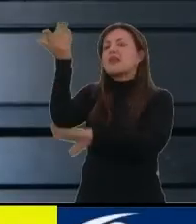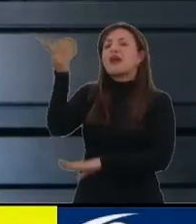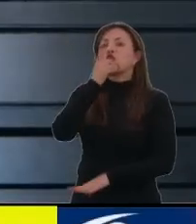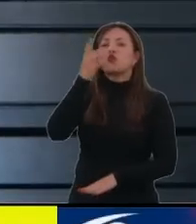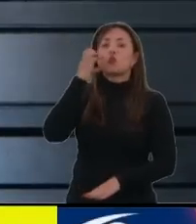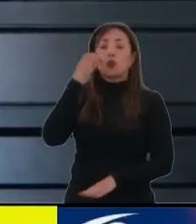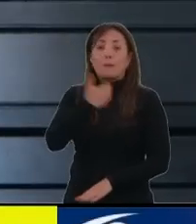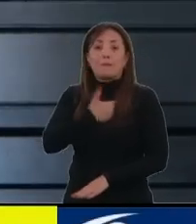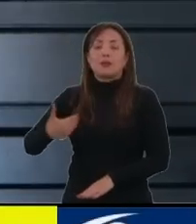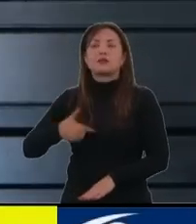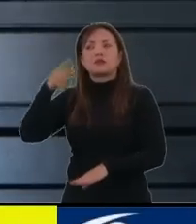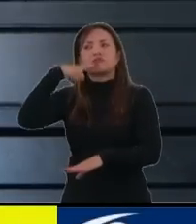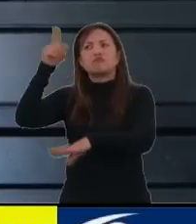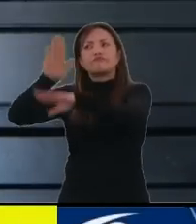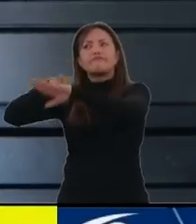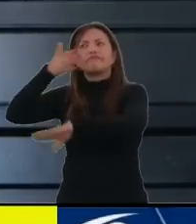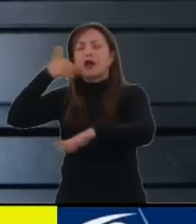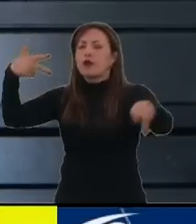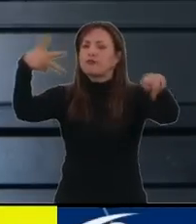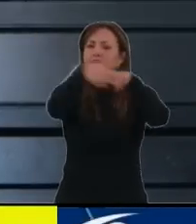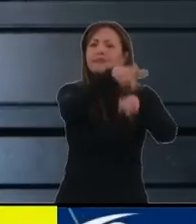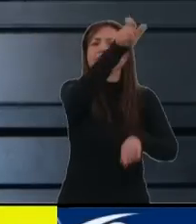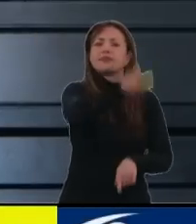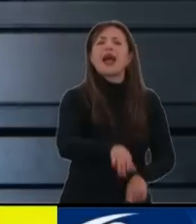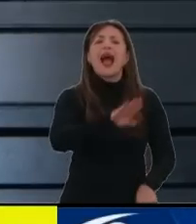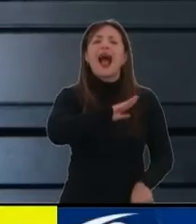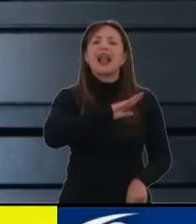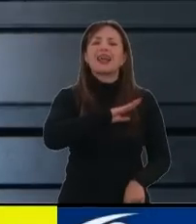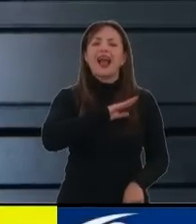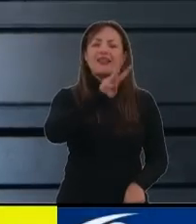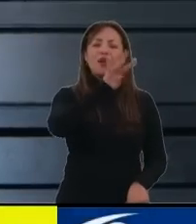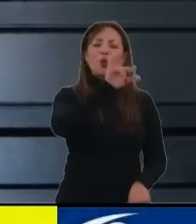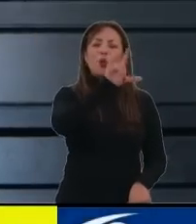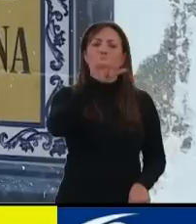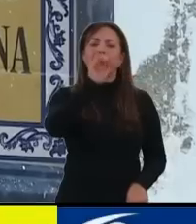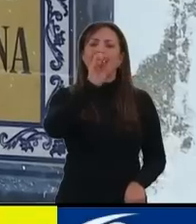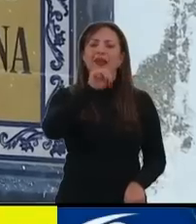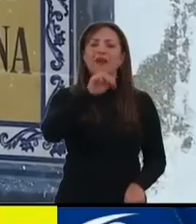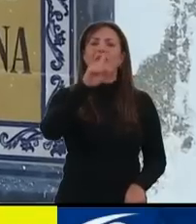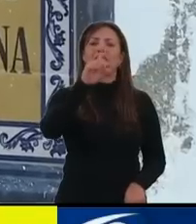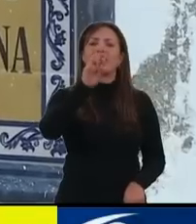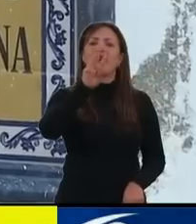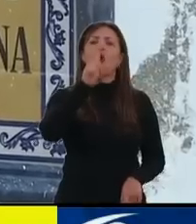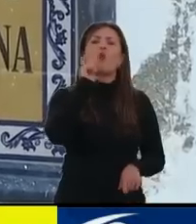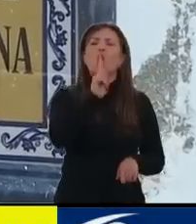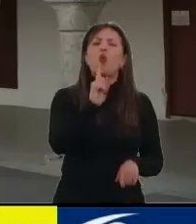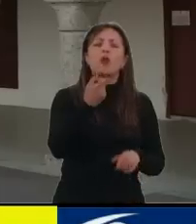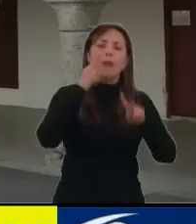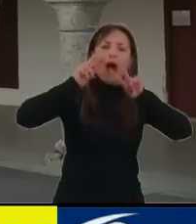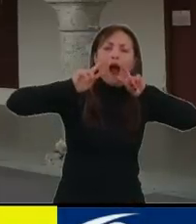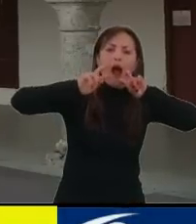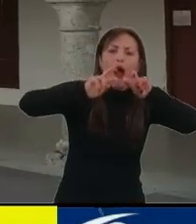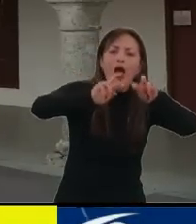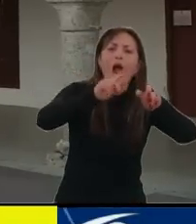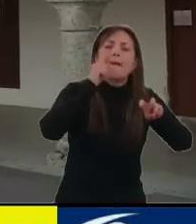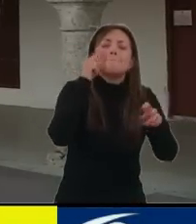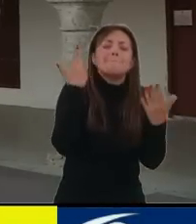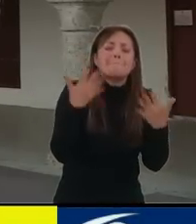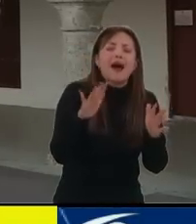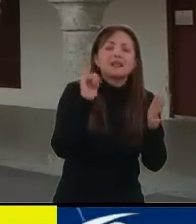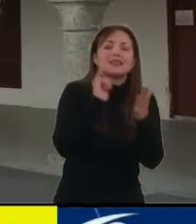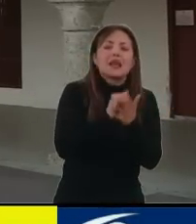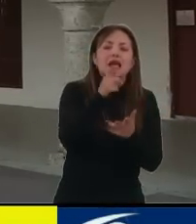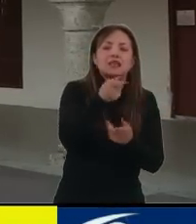República suspender al alcalde de la ciudad, William Dow, mientras se adelantan las investigaciones por un presunto